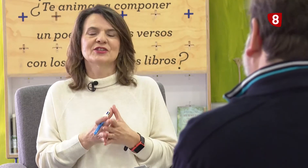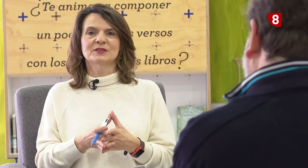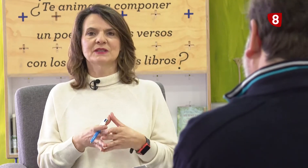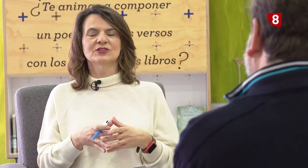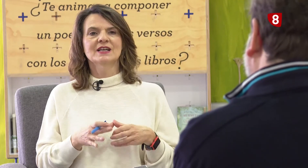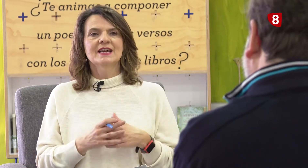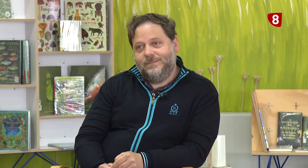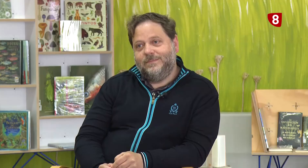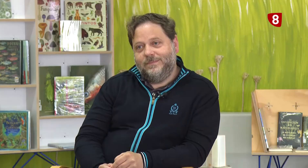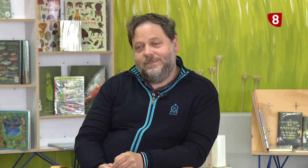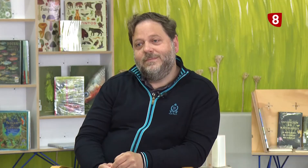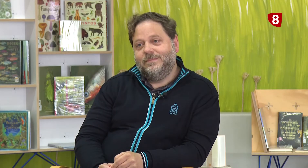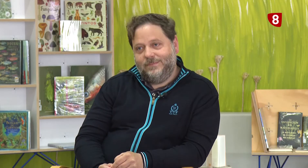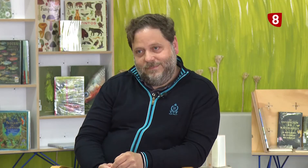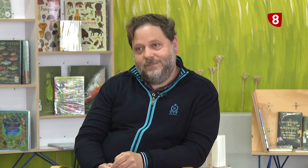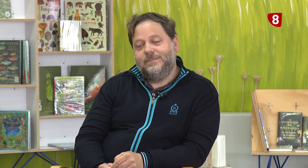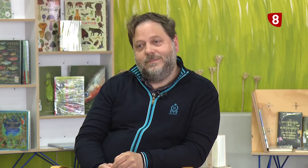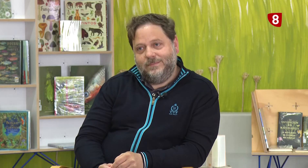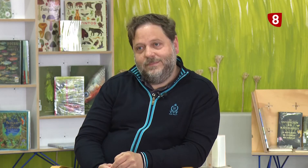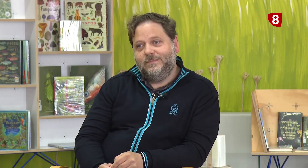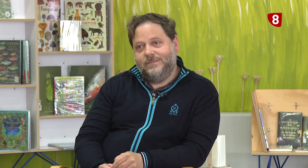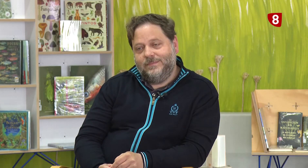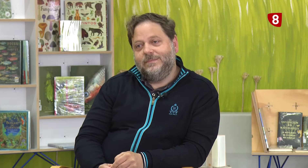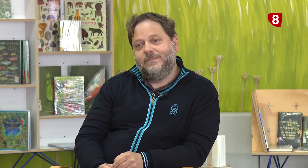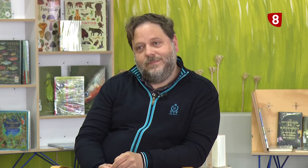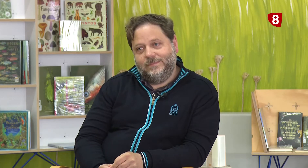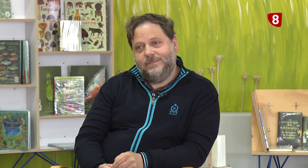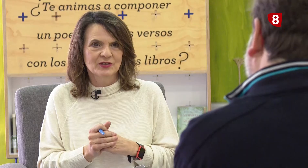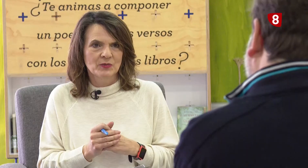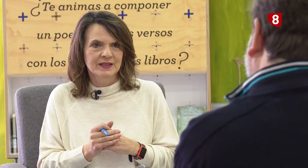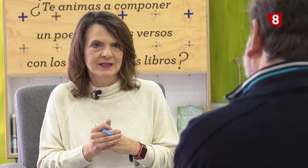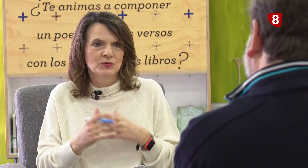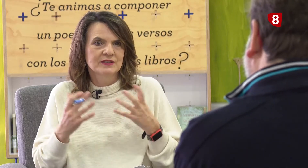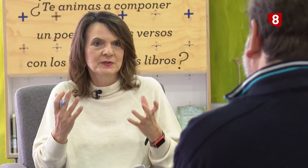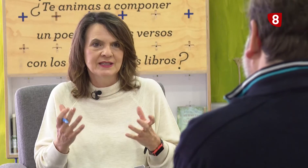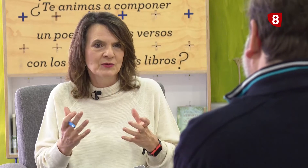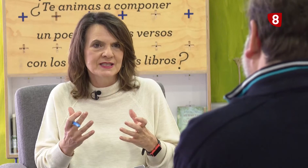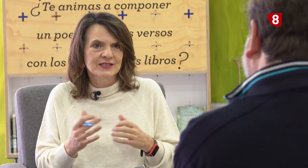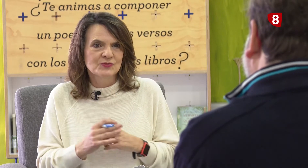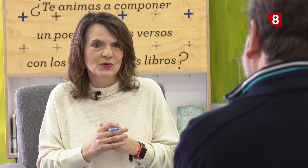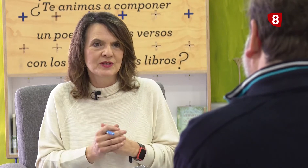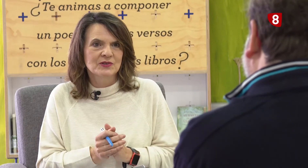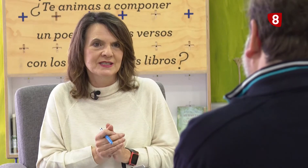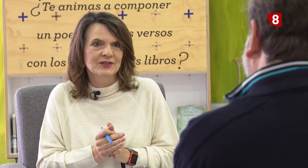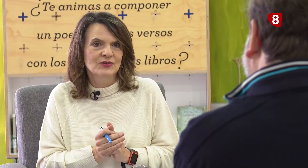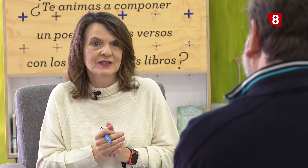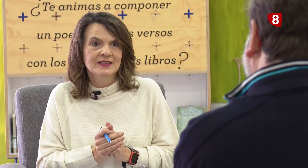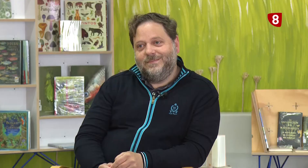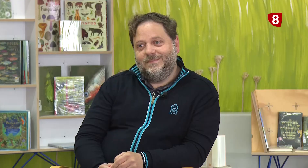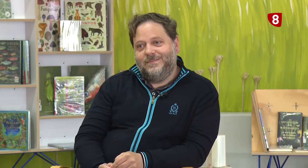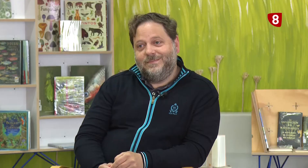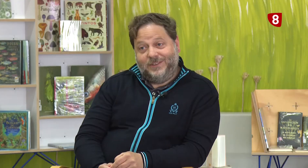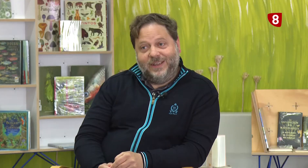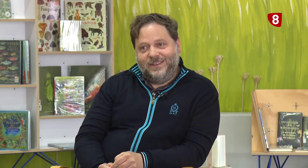dicen los expertos en el funeral de Nelson Mandela esto yo creo que quizá los espectadores lo recuerden que un intérprete de lengua de signos un poco que se lo